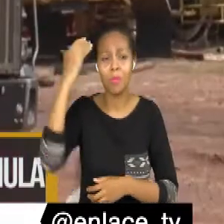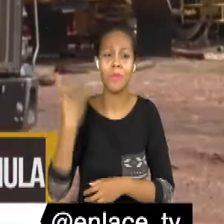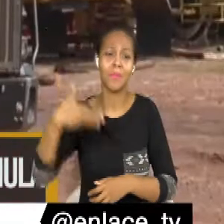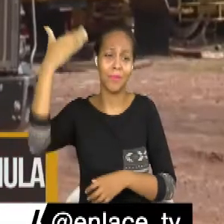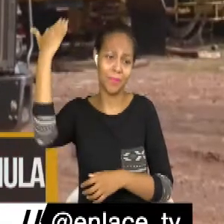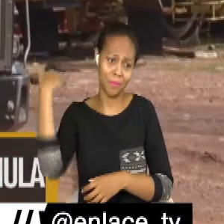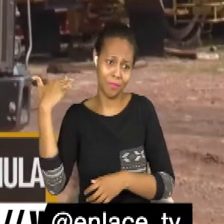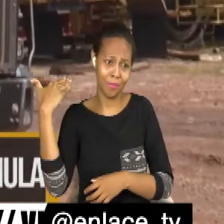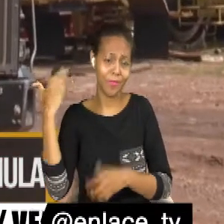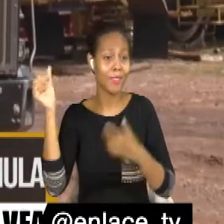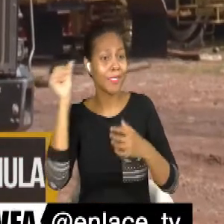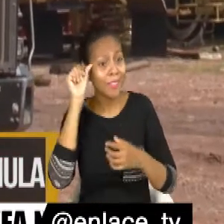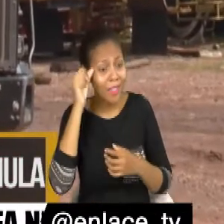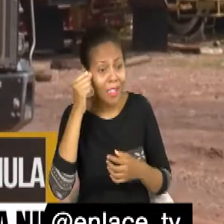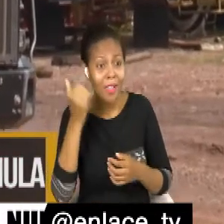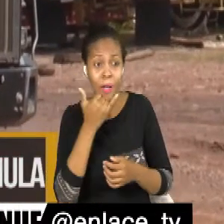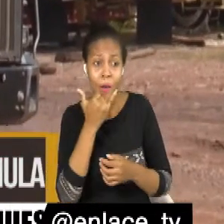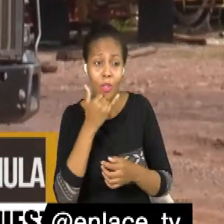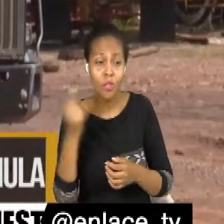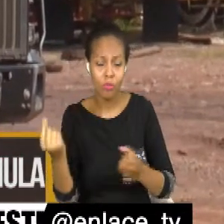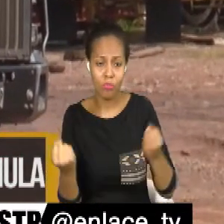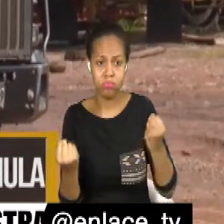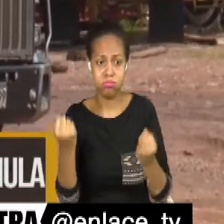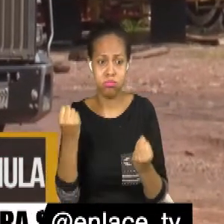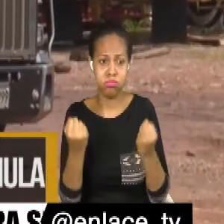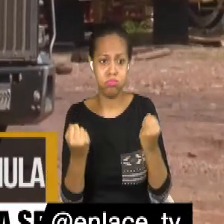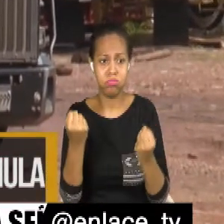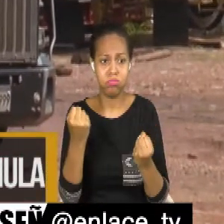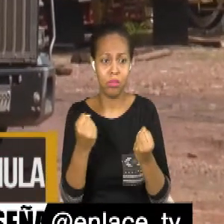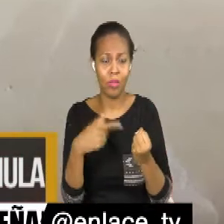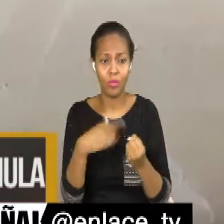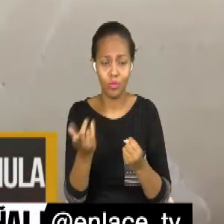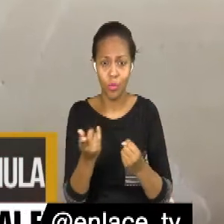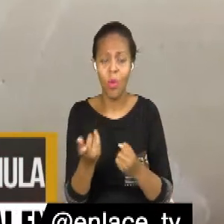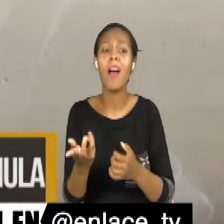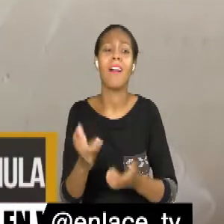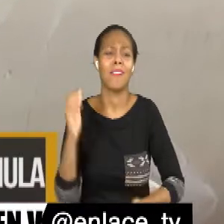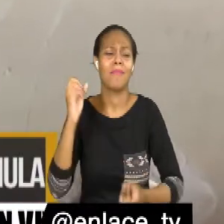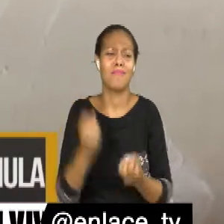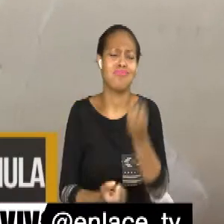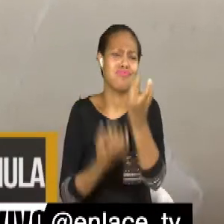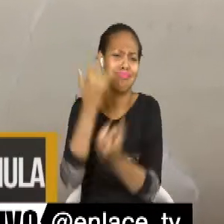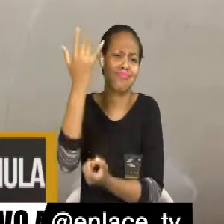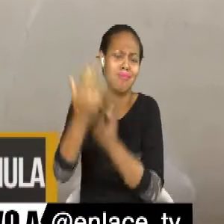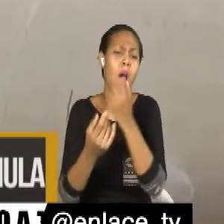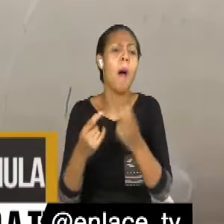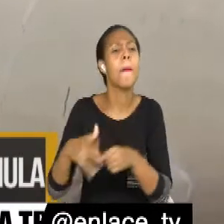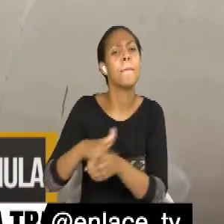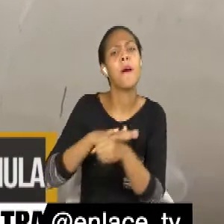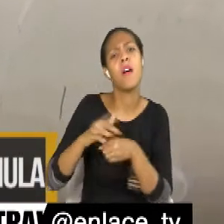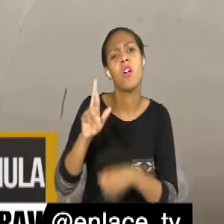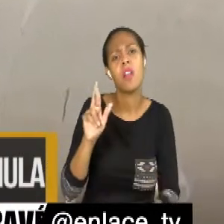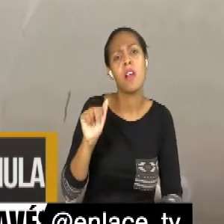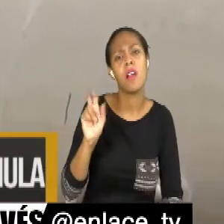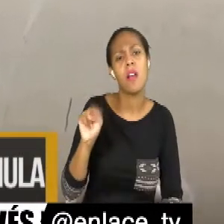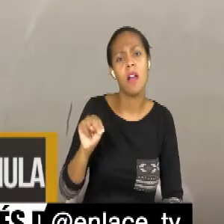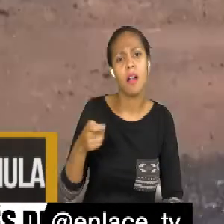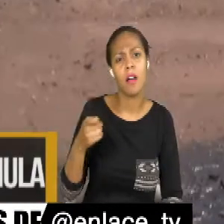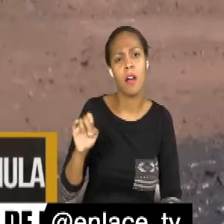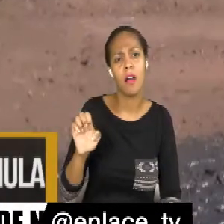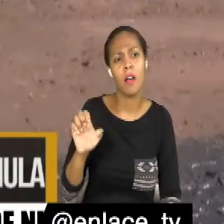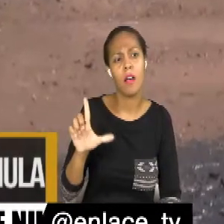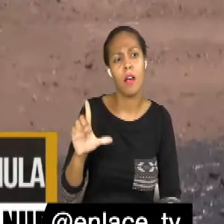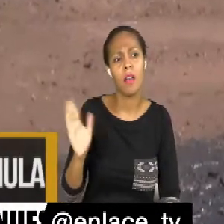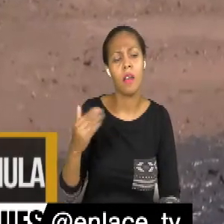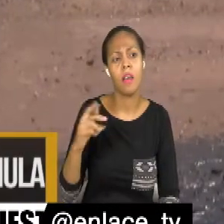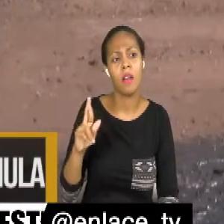se desataron cuando se incendió un carro tanque que estaba en un lavadero del barrio Rangel Rangel en la comuna 6. Los heridos le hacían labores